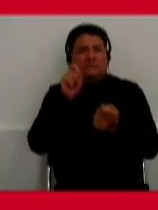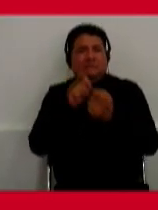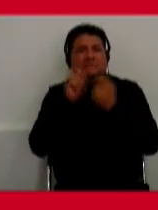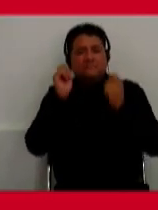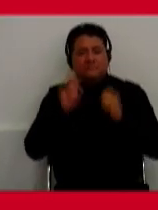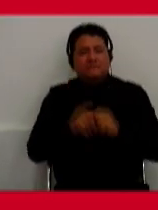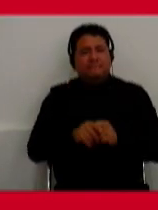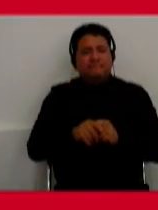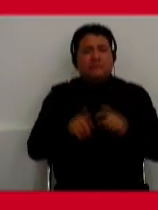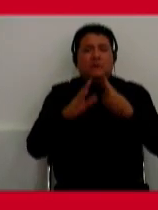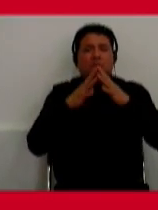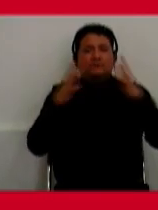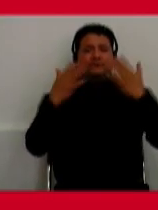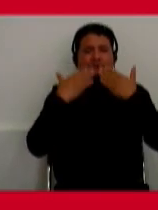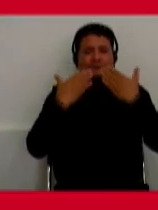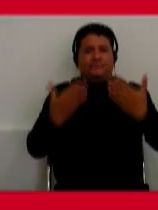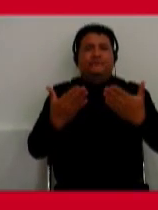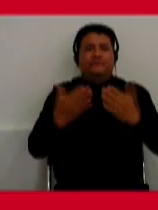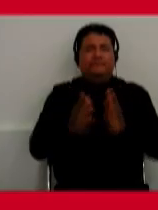Muchas gracias.